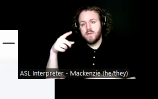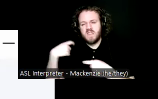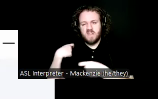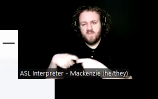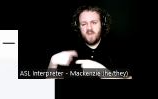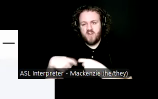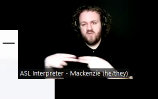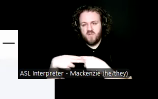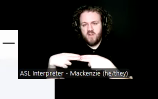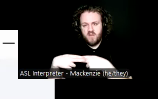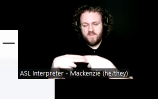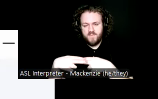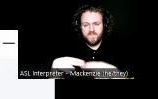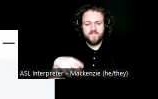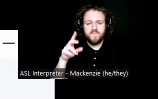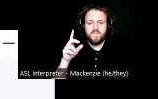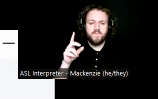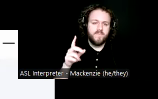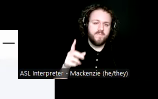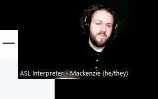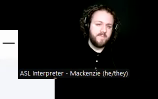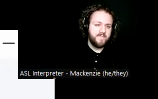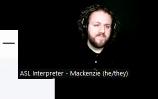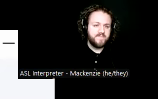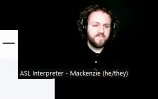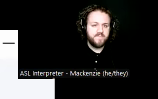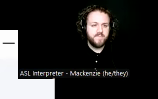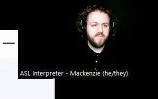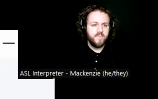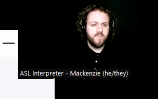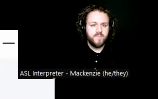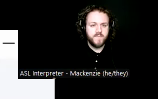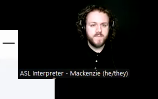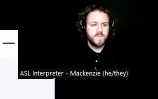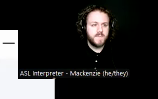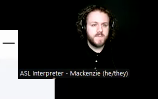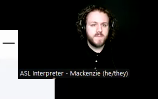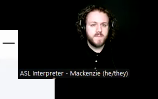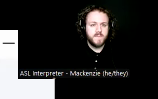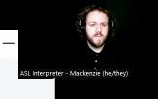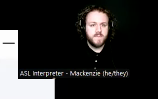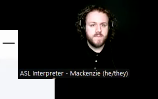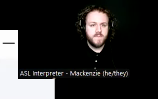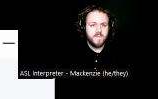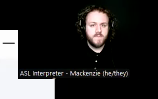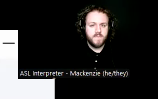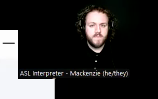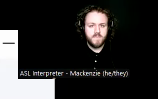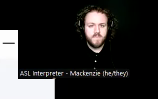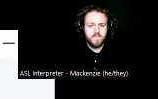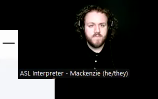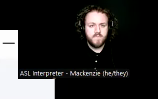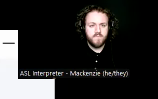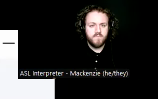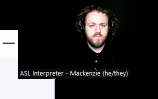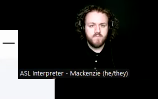podrán ver la opción de la etiqueta que dice, en inglés dice English Slides o en español